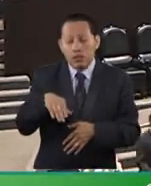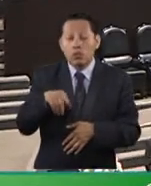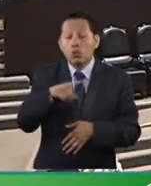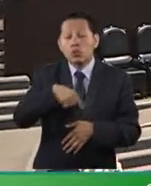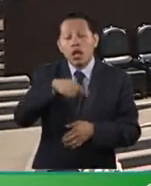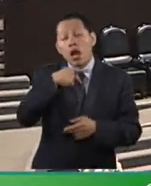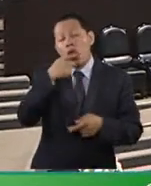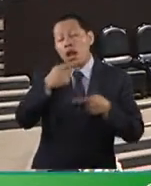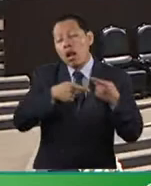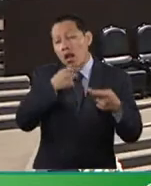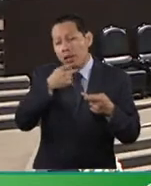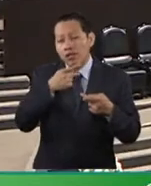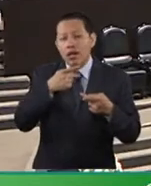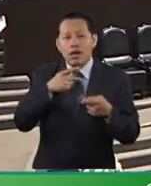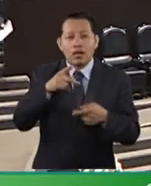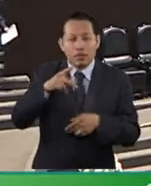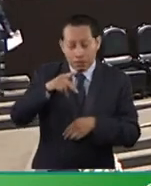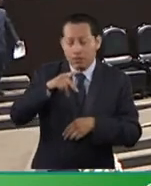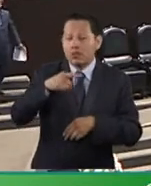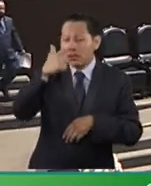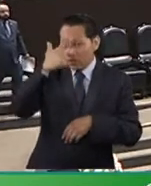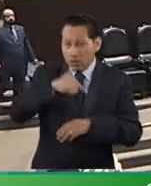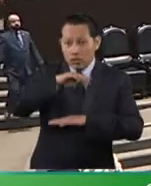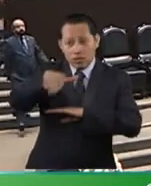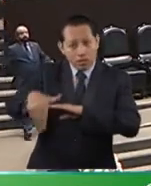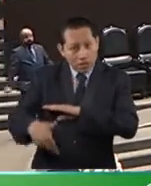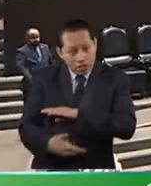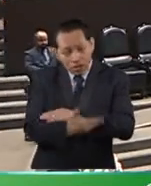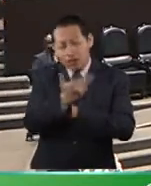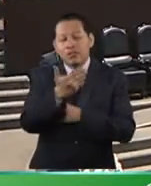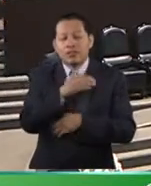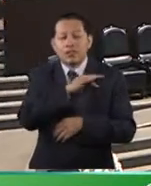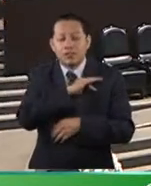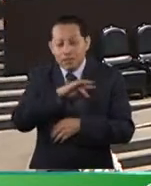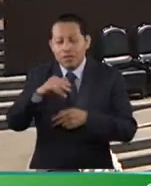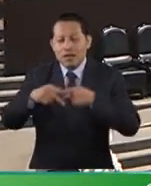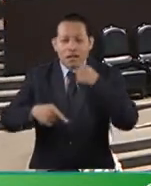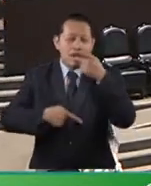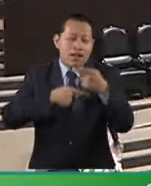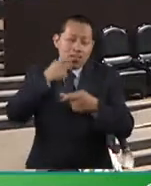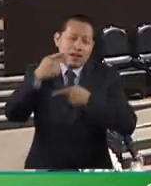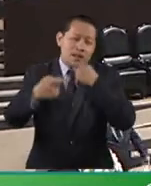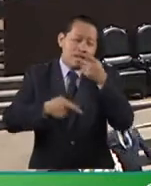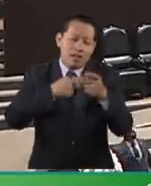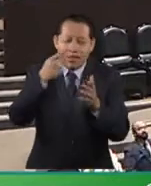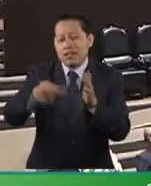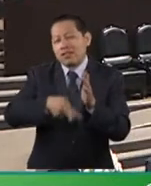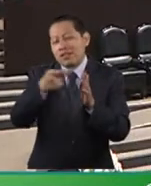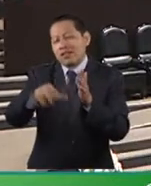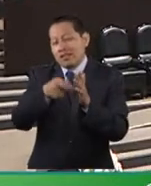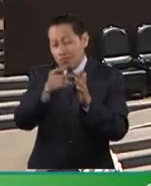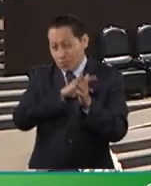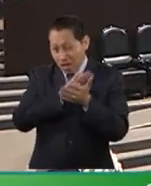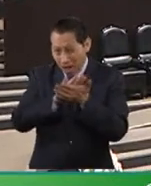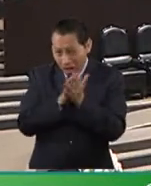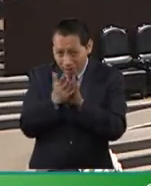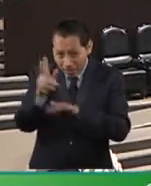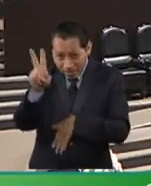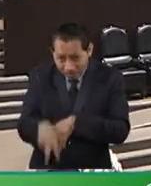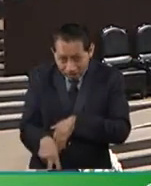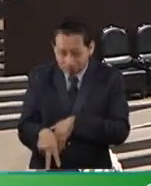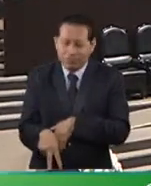lo repitan toda la noche y toda la madrugada va a ser cierto es una posverdad no por repetirlo tantas veces se va a volver una una verdad es una